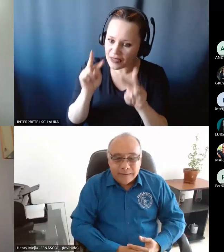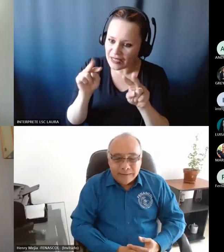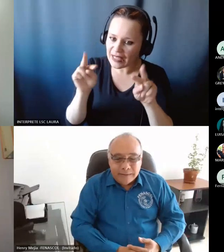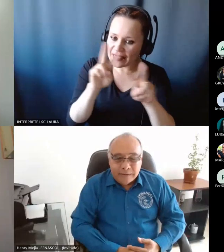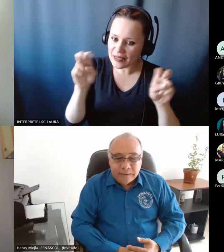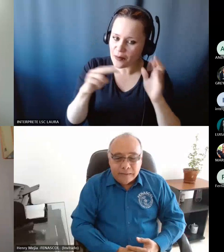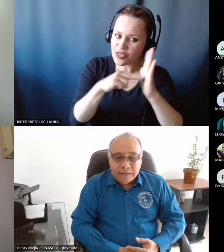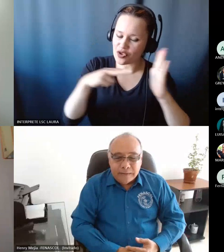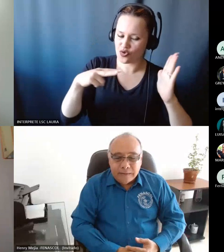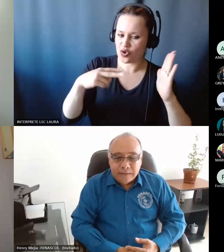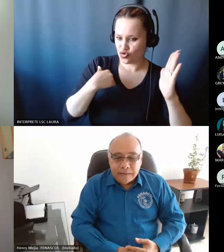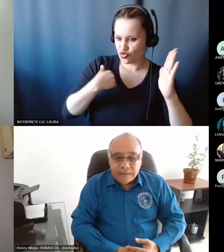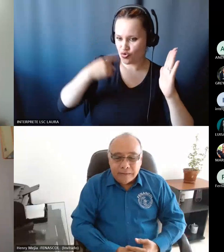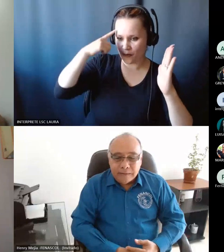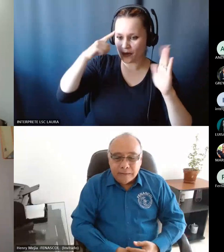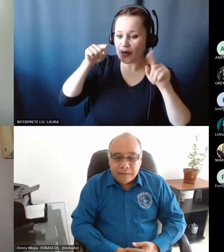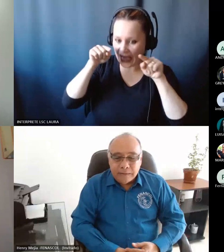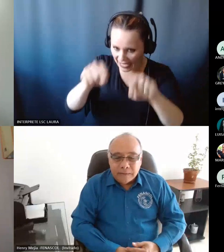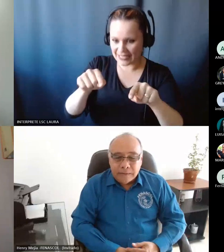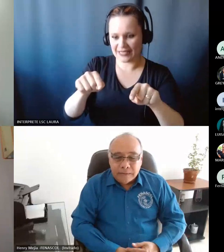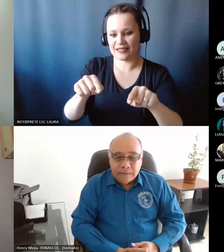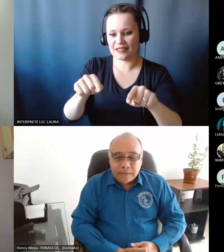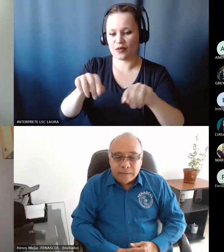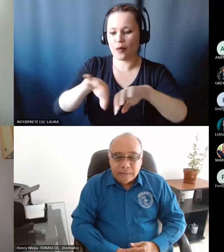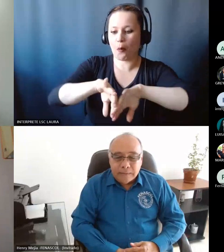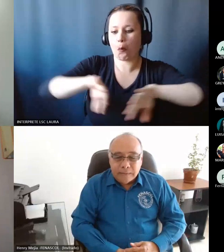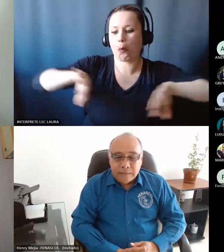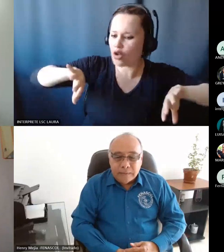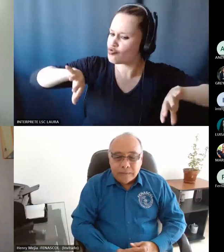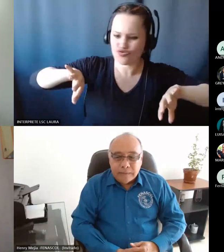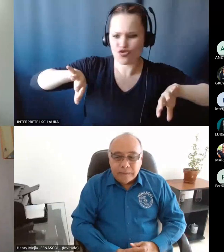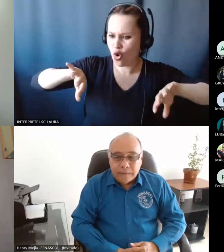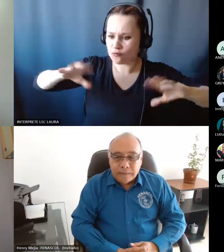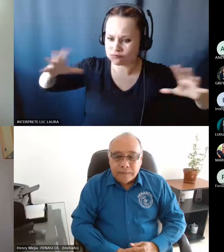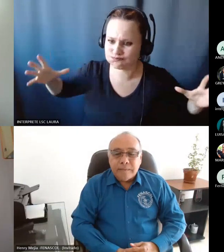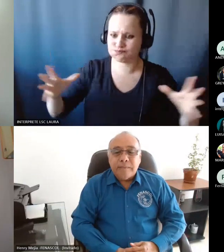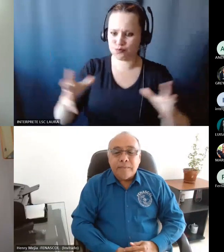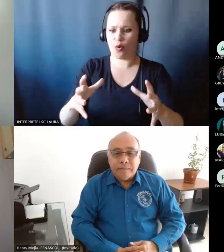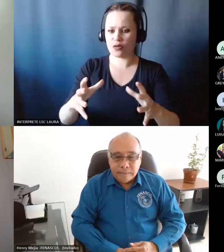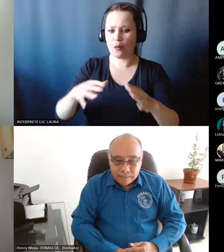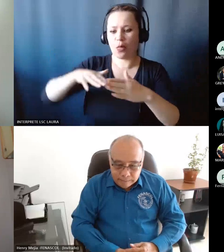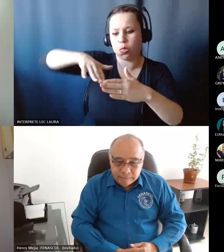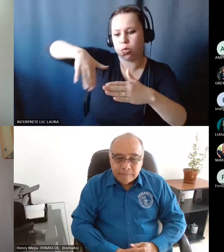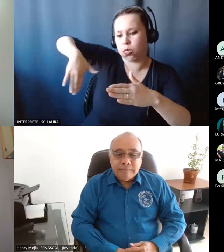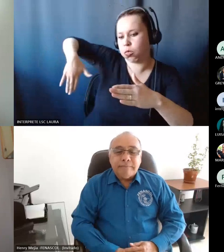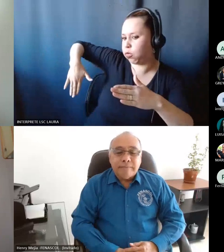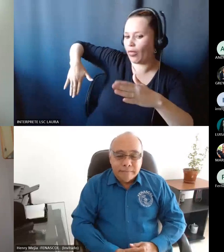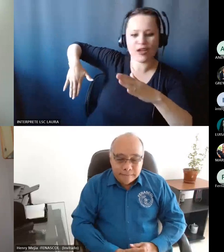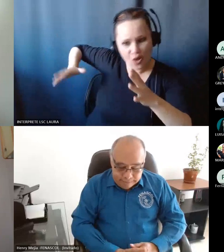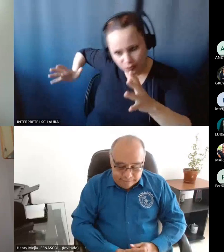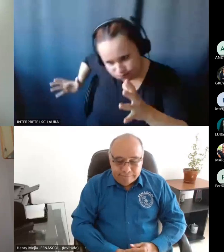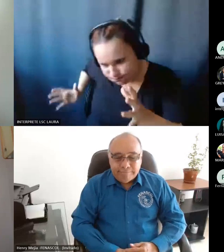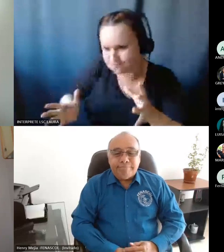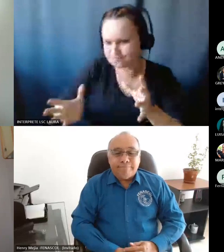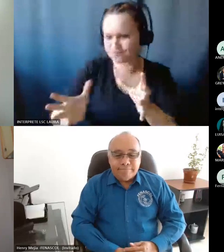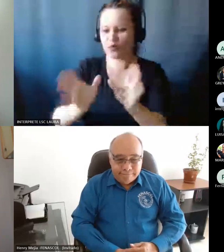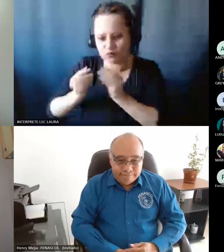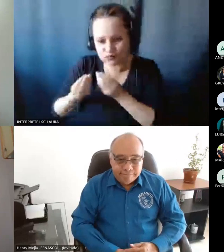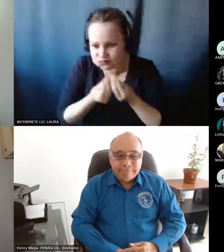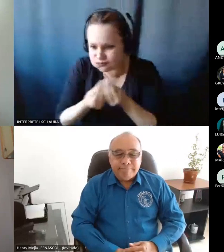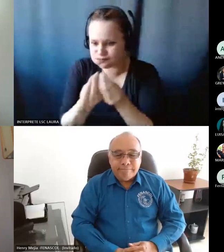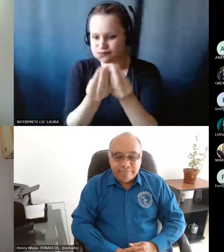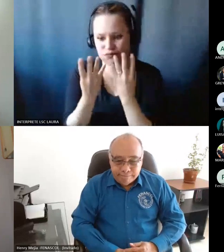la tecnología de eso se trata de cerrar brechas de no dejar a nadie atrás de caminar juntos eh